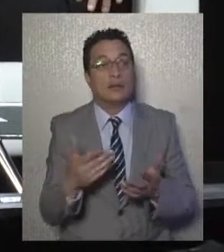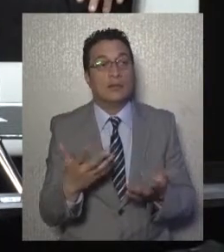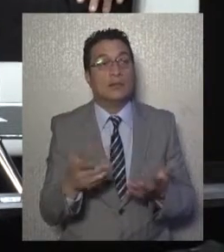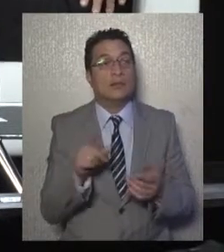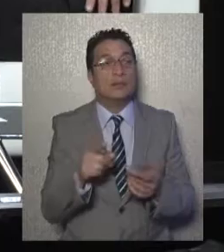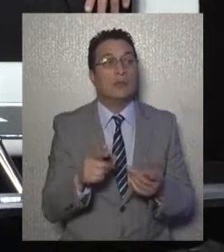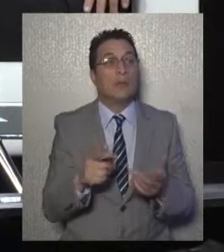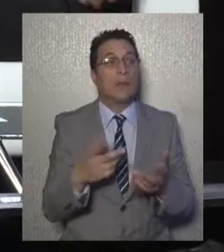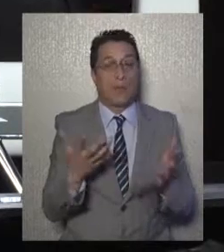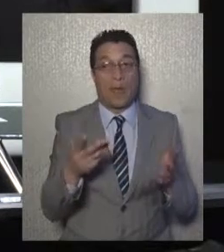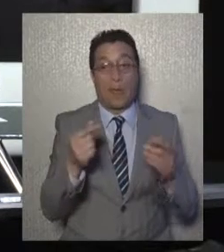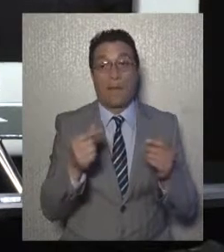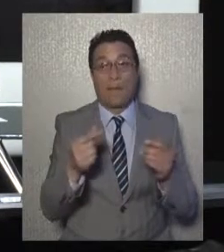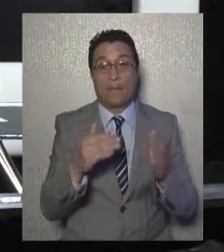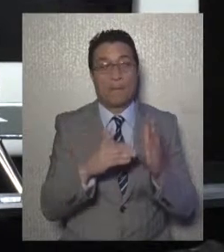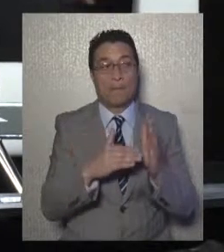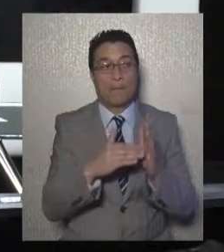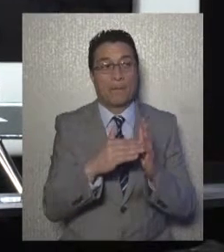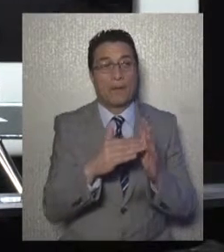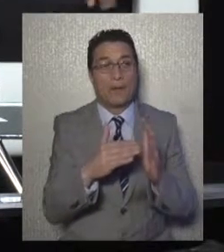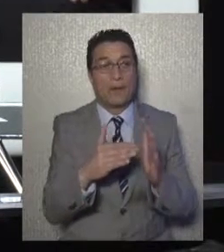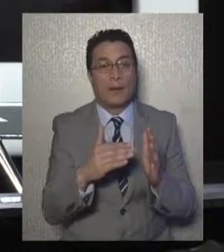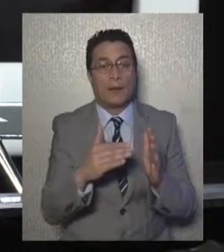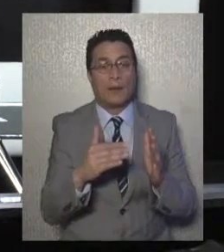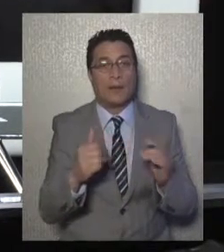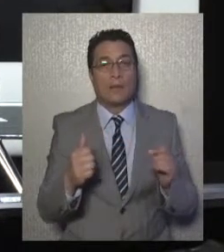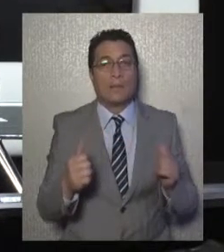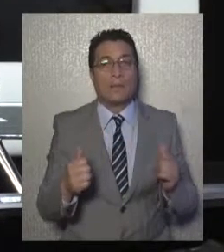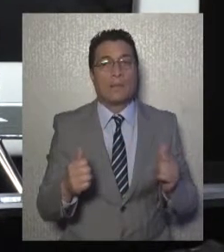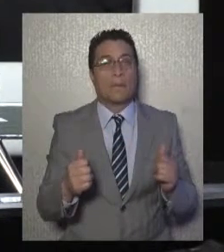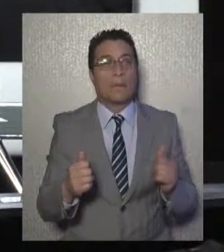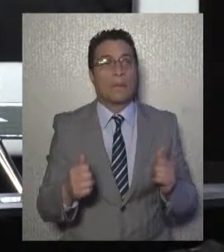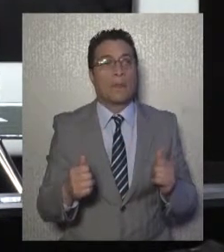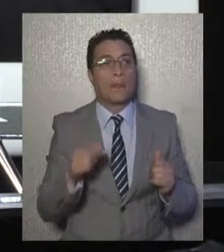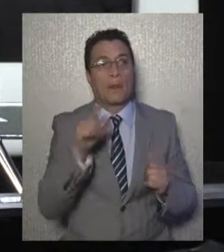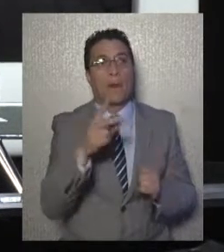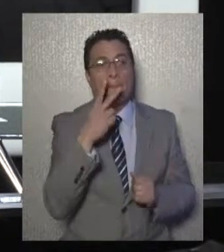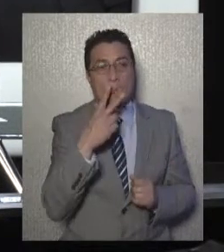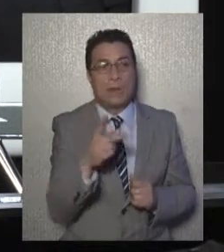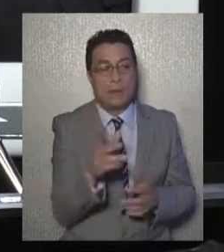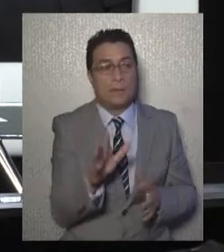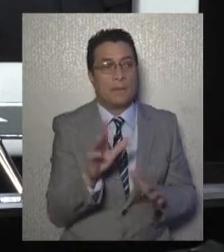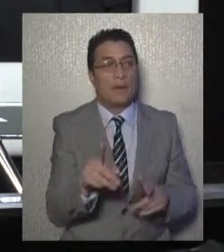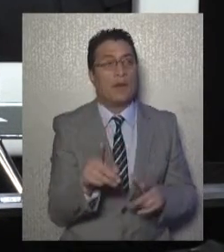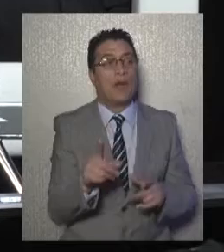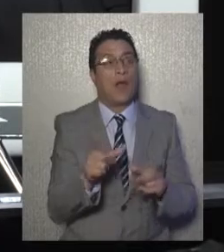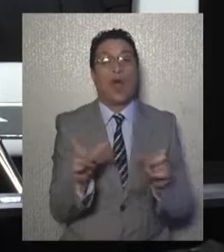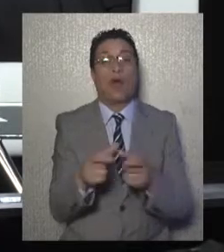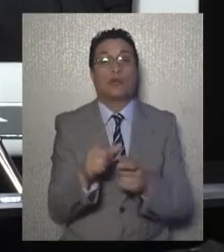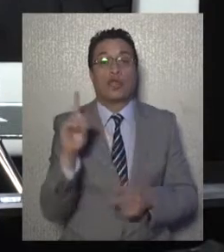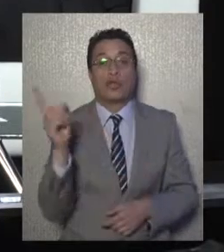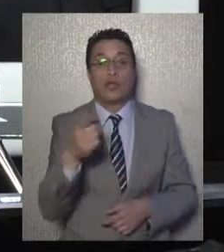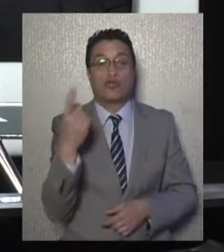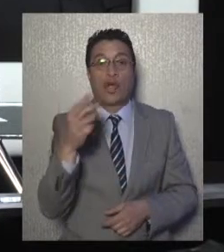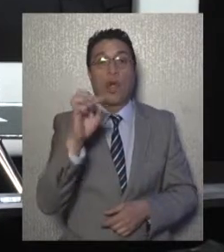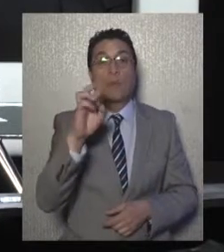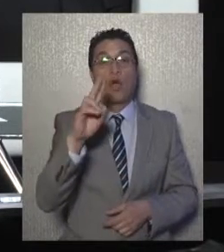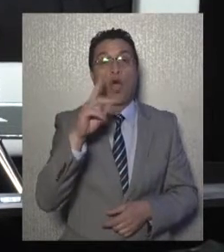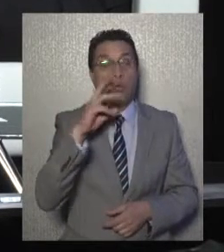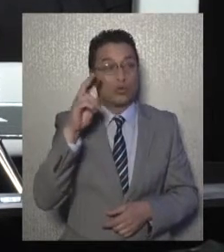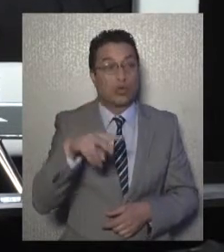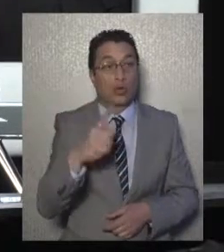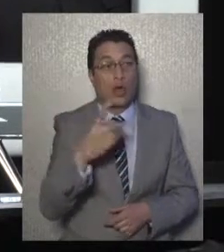balas de plata, me dices. Las balas de plata. No, me escuchaste lo que dije. Mira, la Comisión Nacional de Productividad es una copia, que